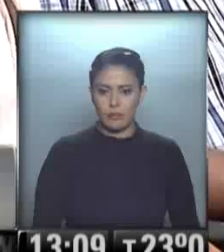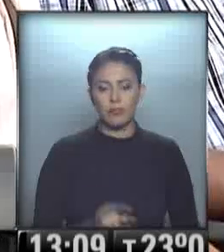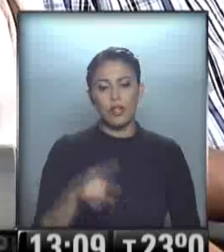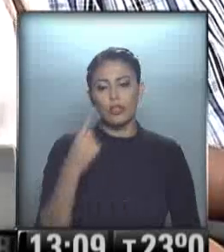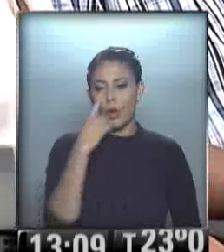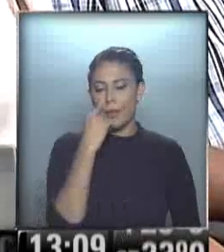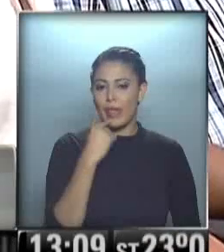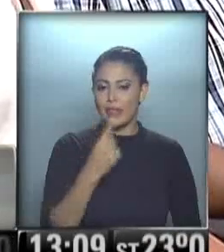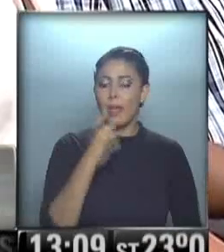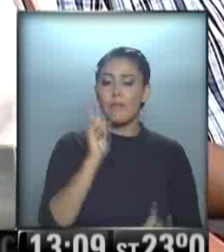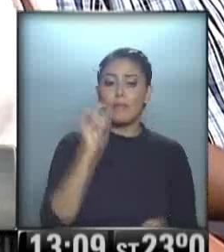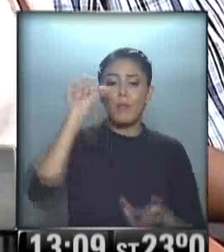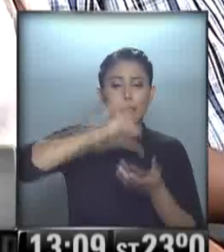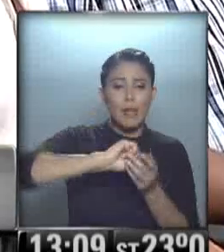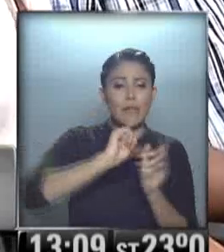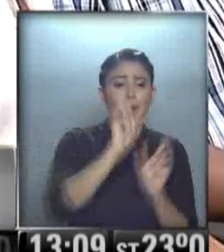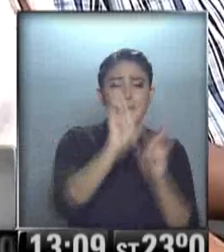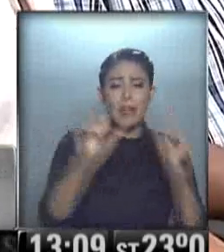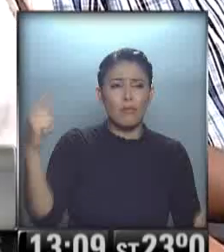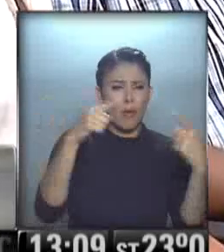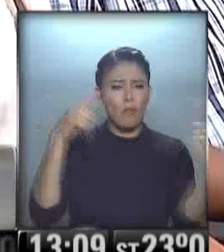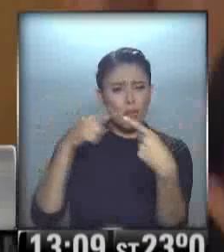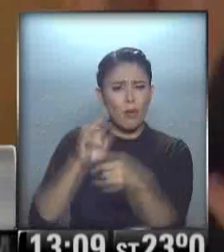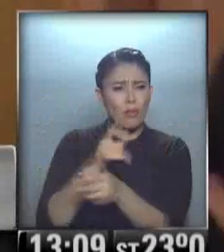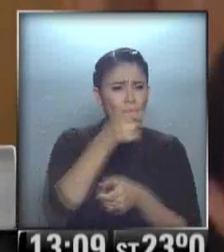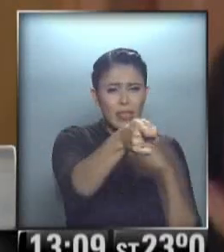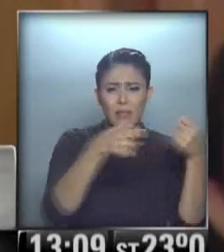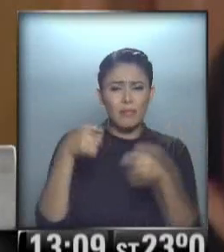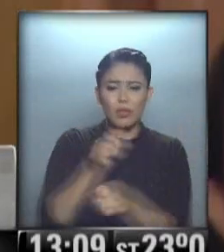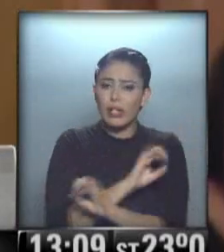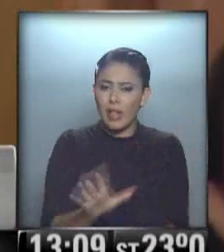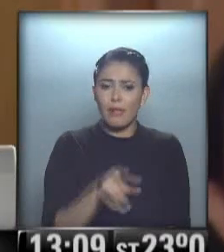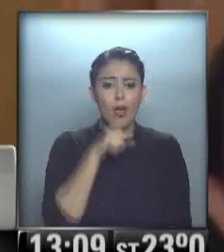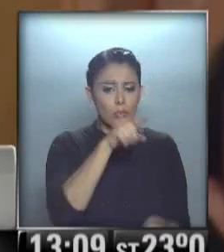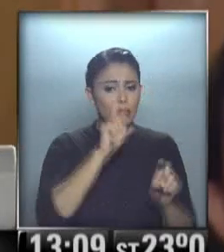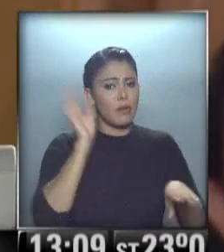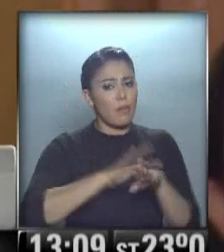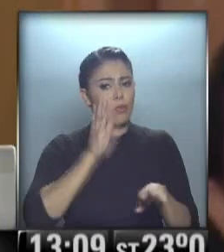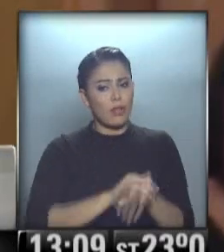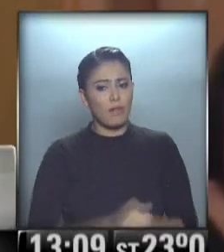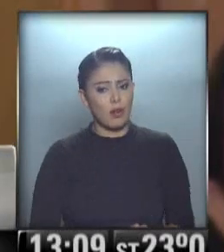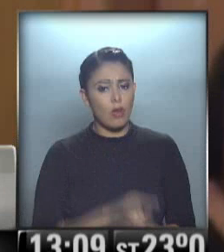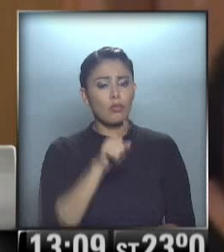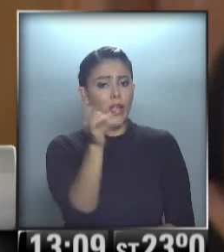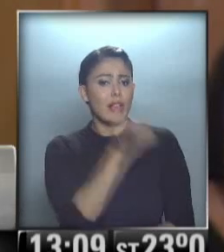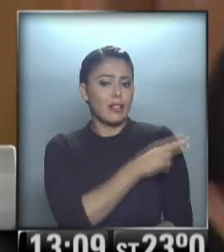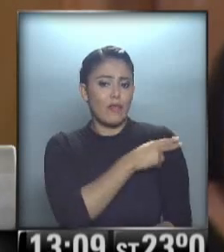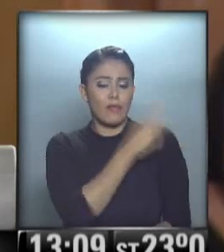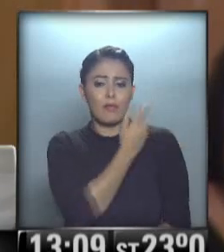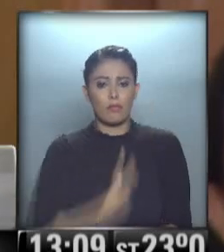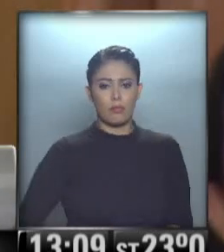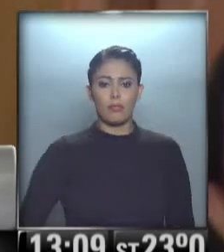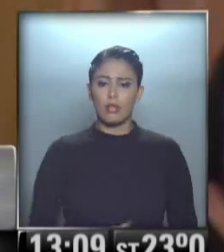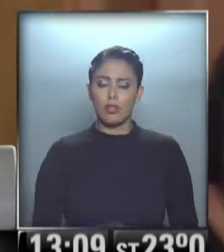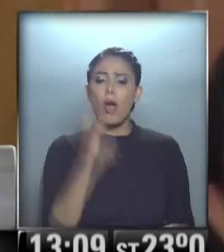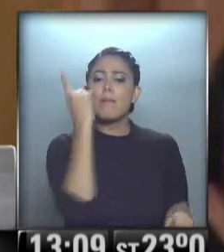estamos matando entre venezolanos y eso es grave. Usted tiene una responsabilidad como jefe de Estado, como